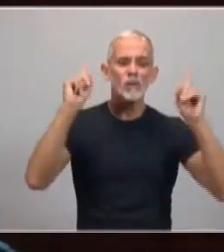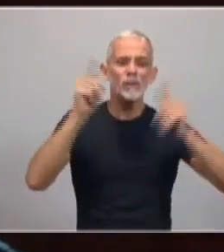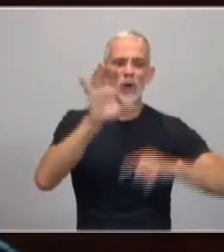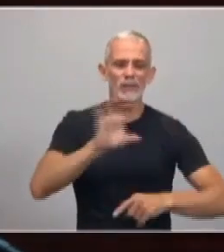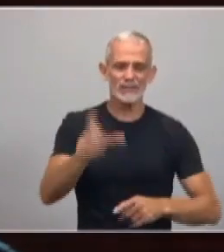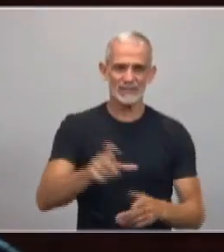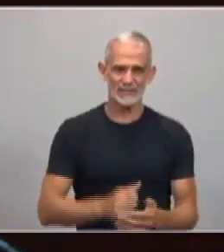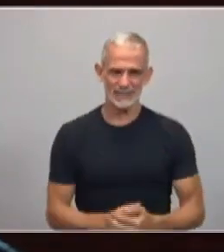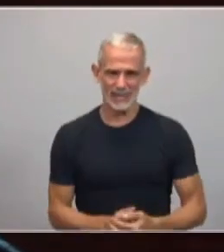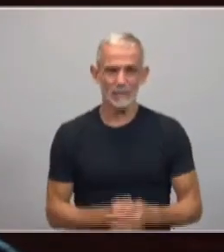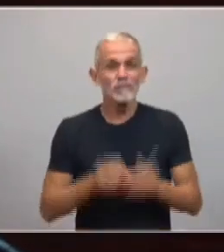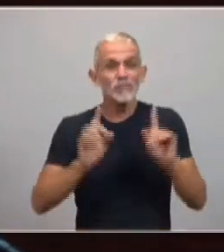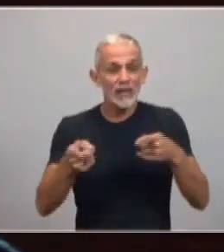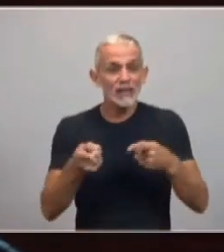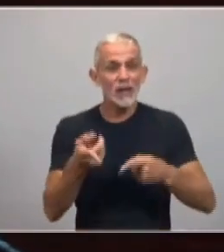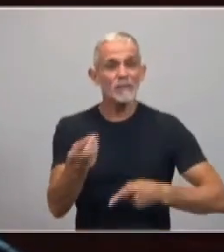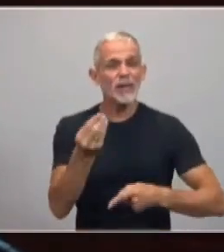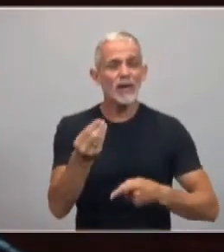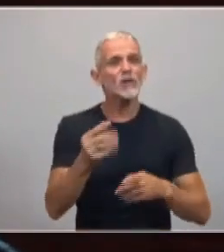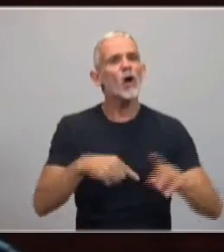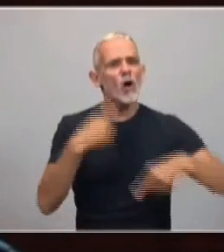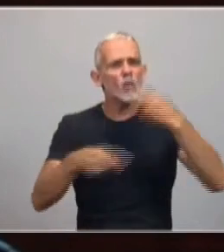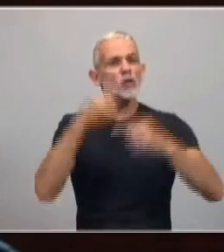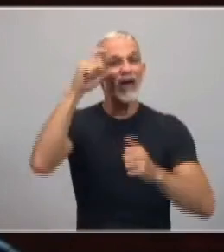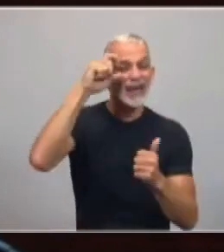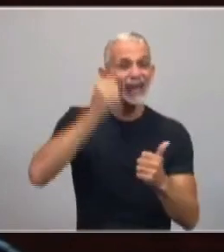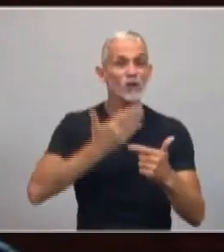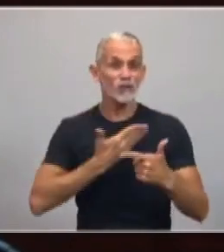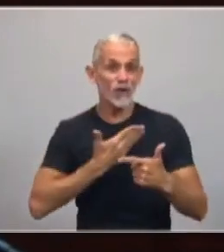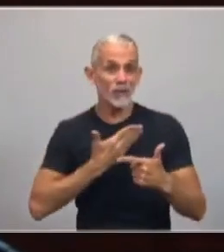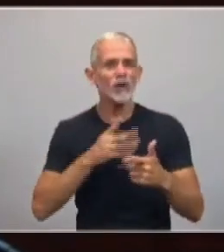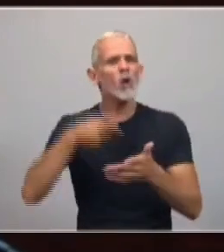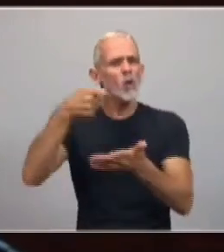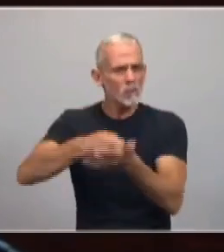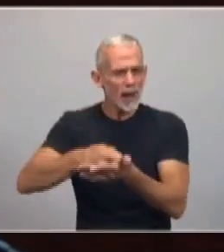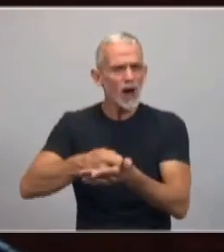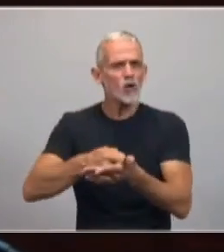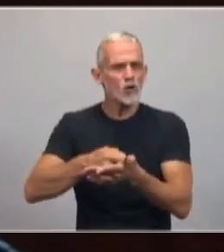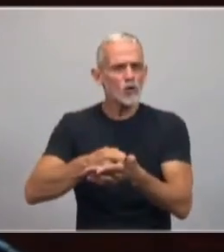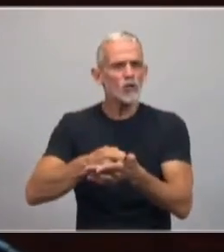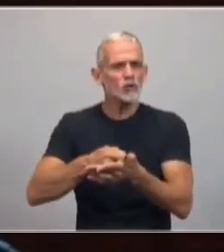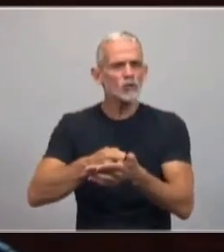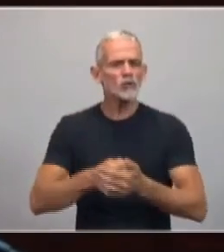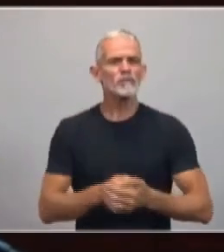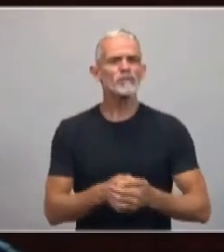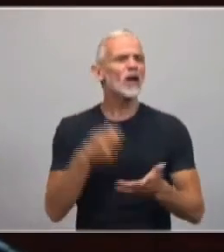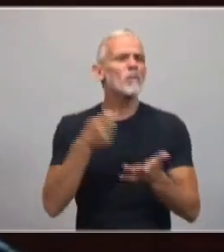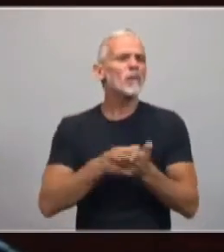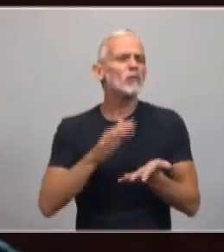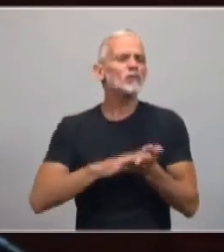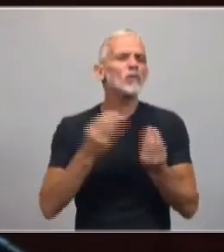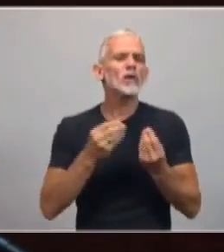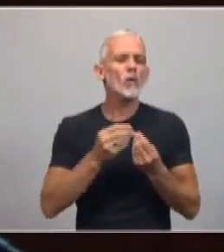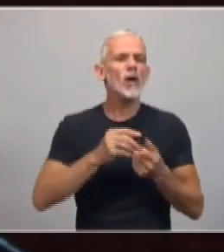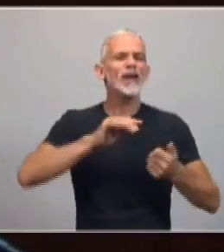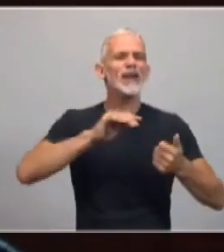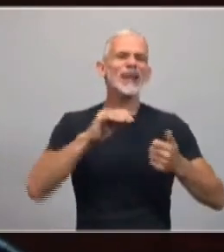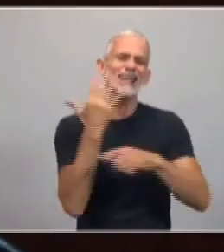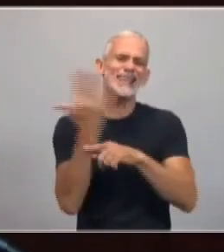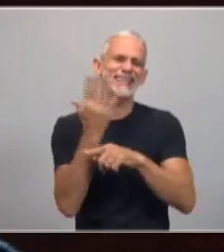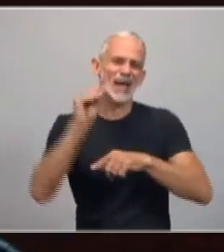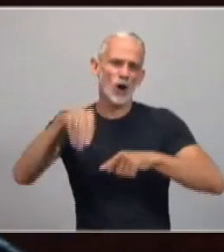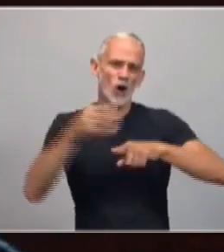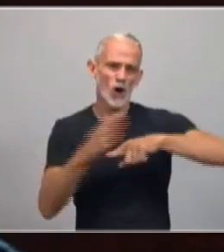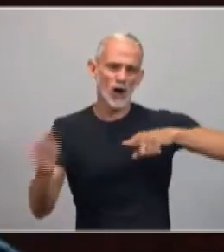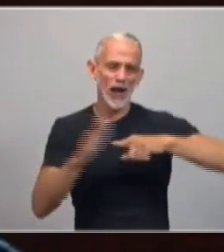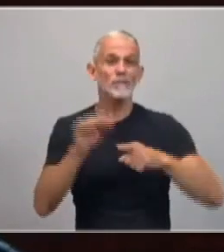provincia. Asimismo, se continúa en enero y febrero con los pagos relativos a la quinta hora y a la